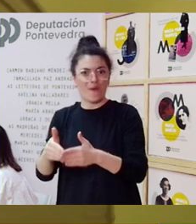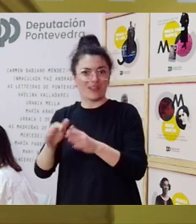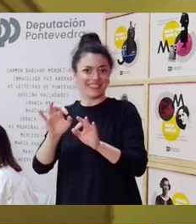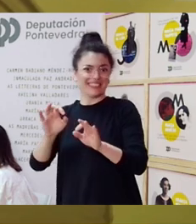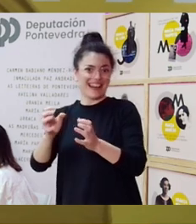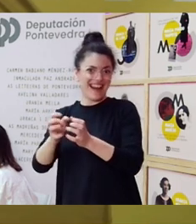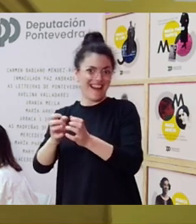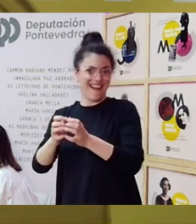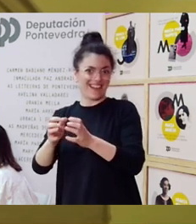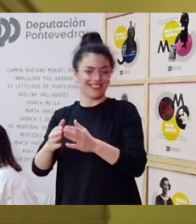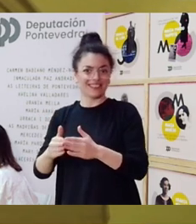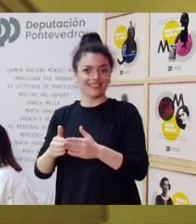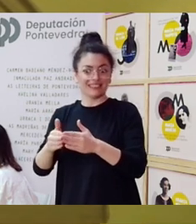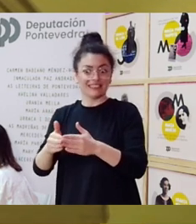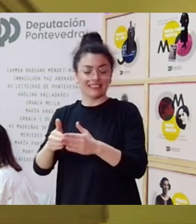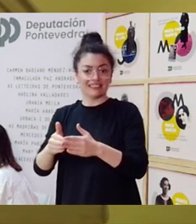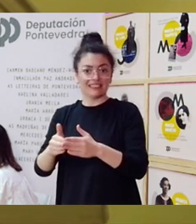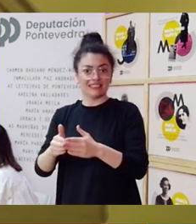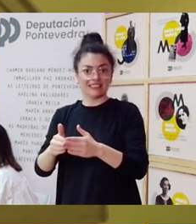e vía